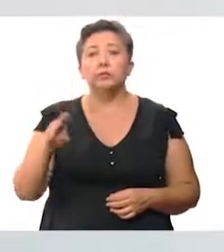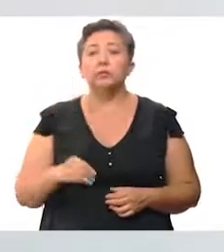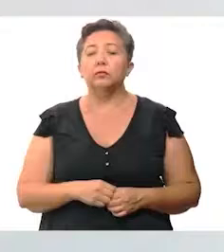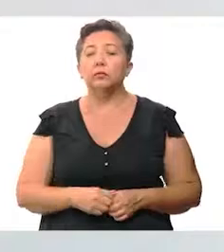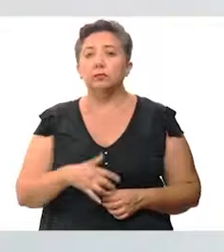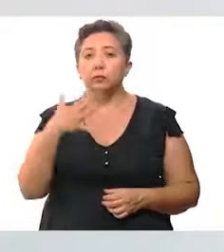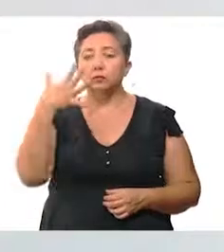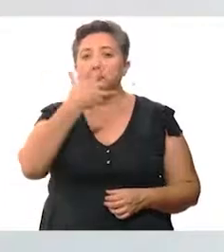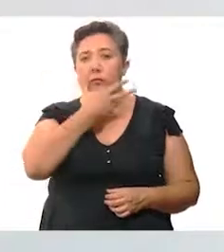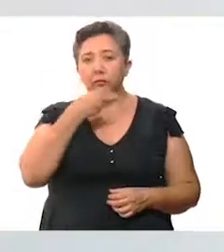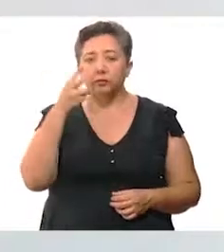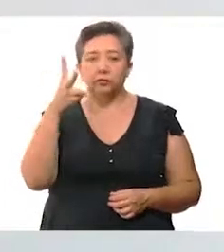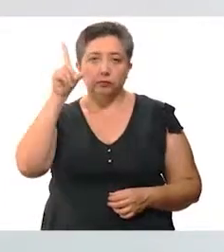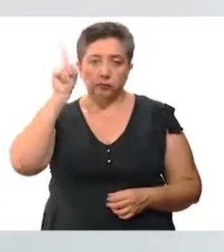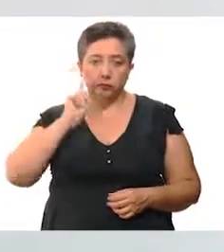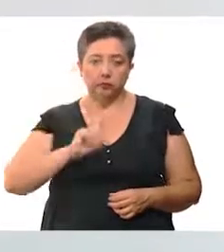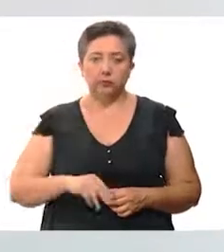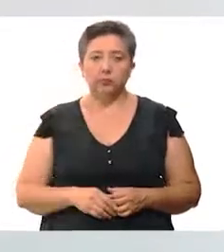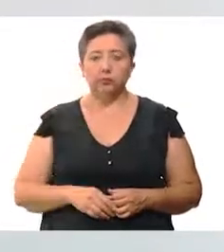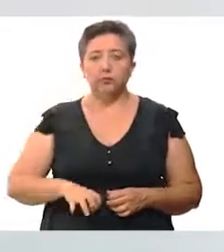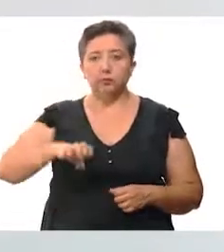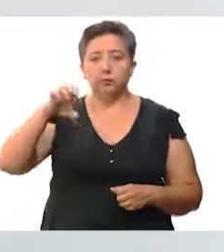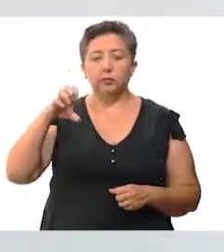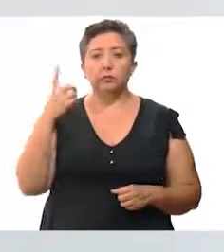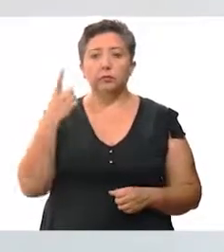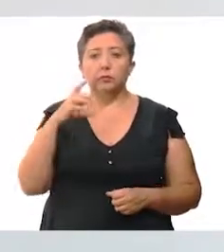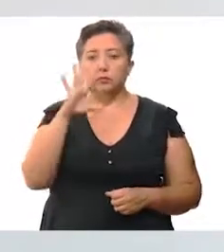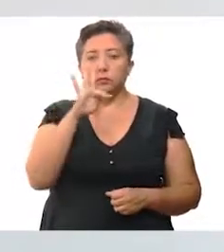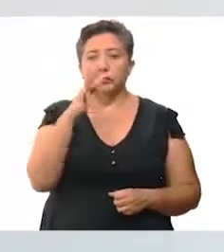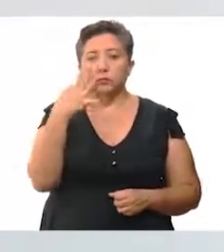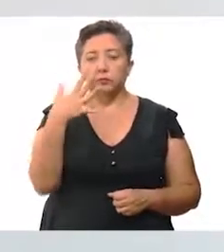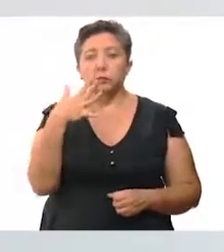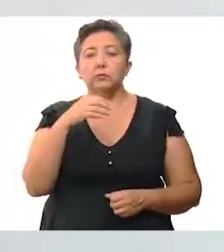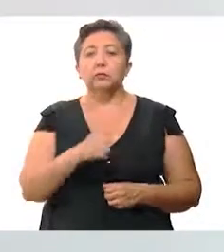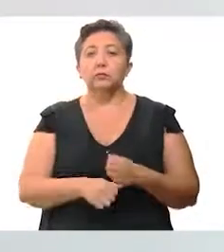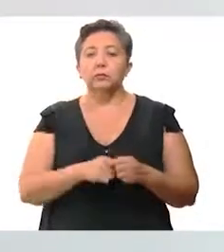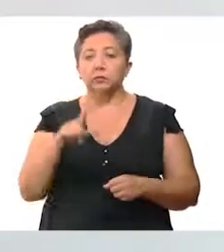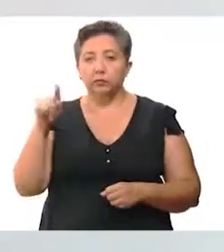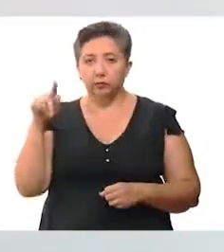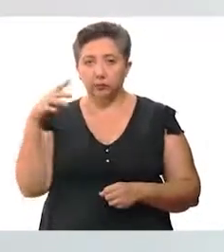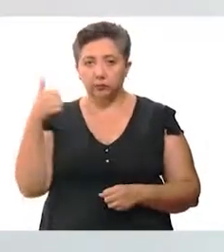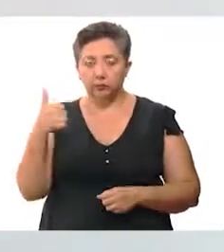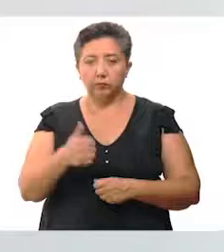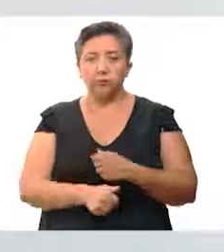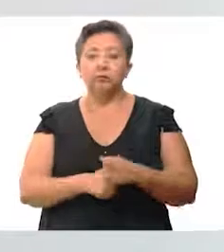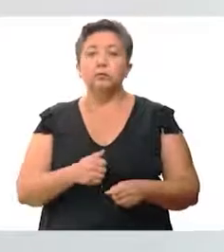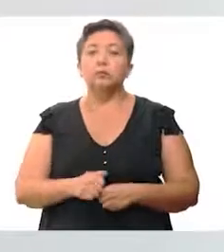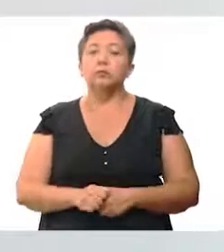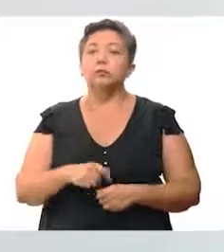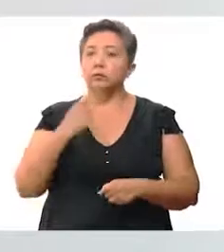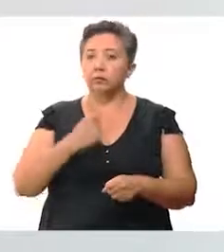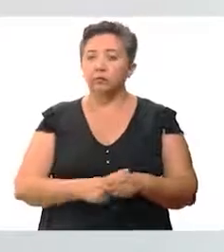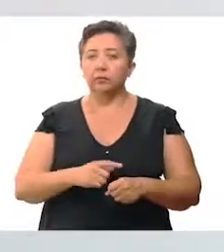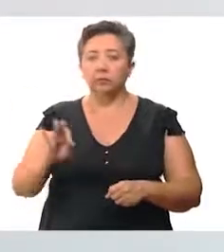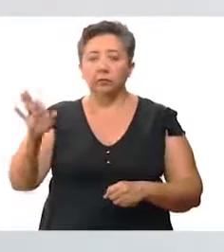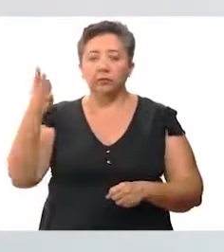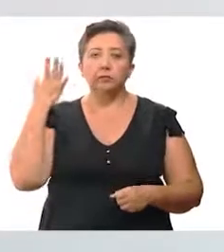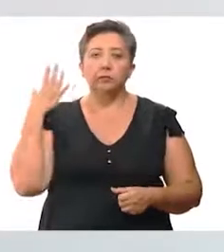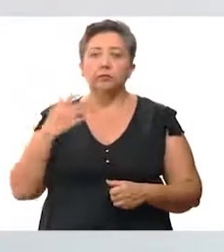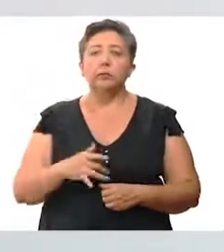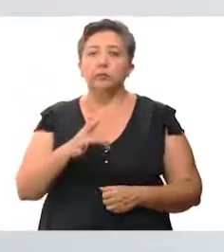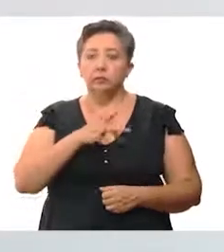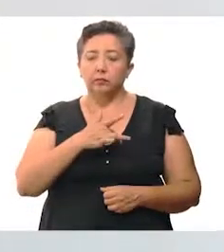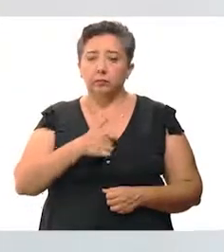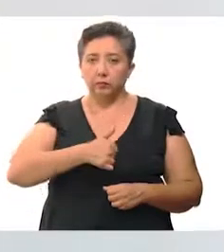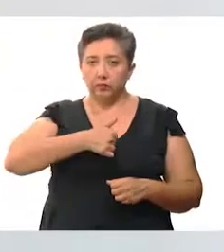fallecimientos, son 5 hombres y 2 mujeres, de un rango de edad de 45 años a 76 años. Sus principales enfermedades